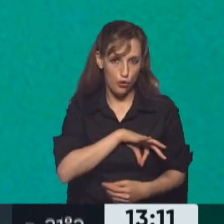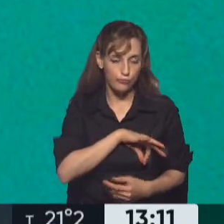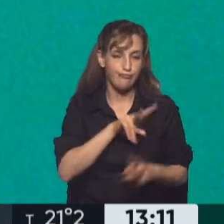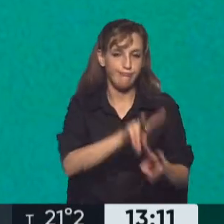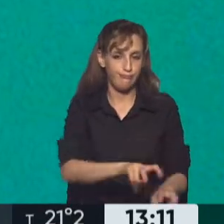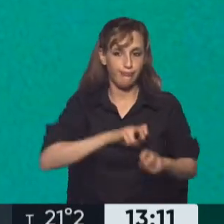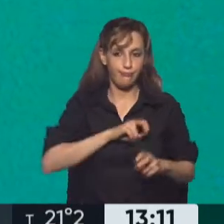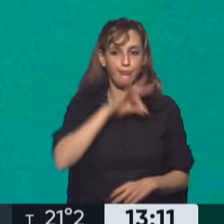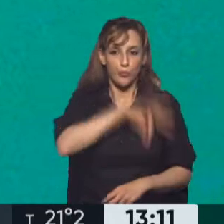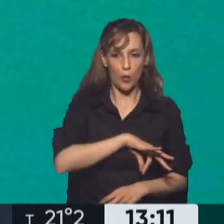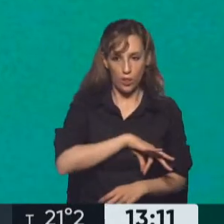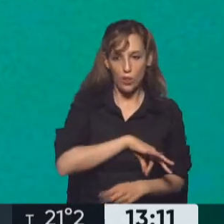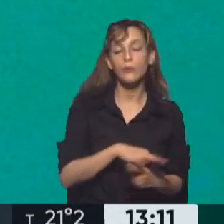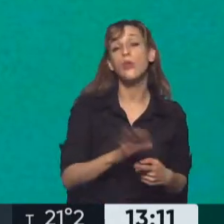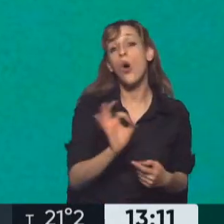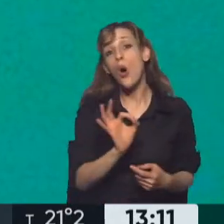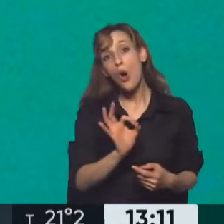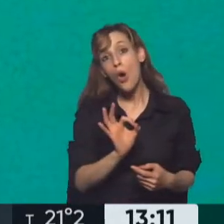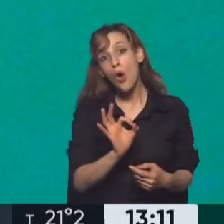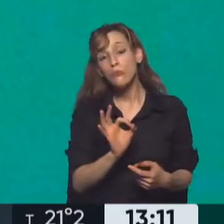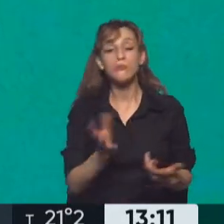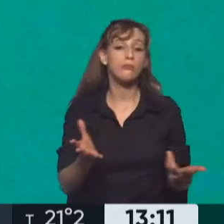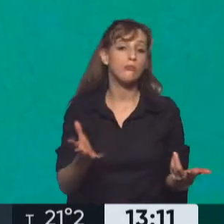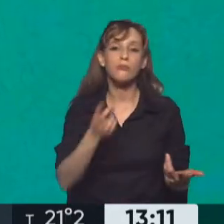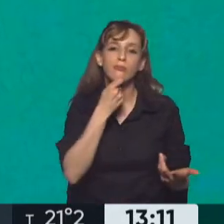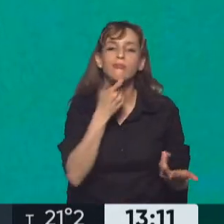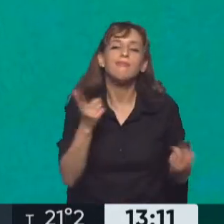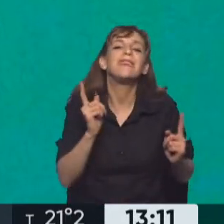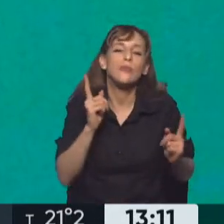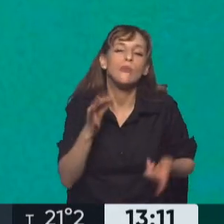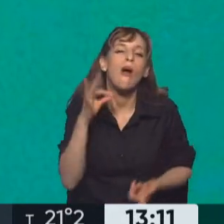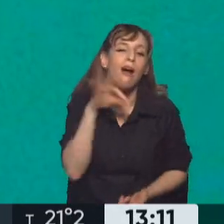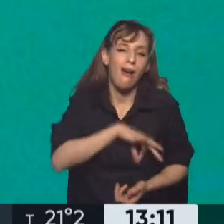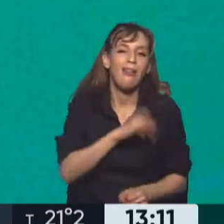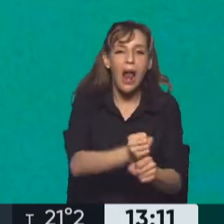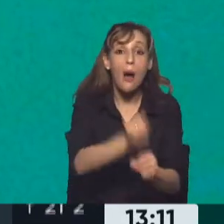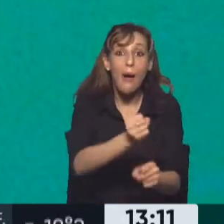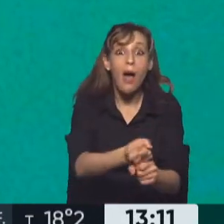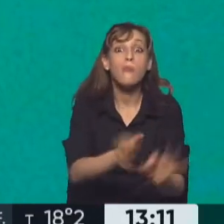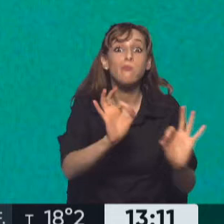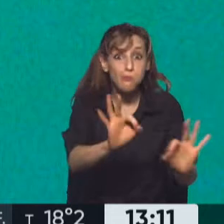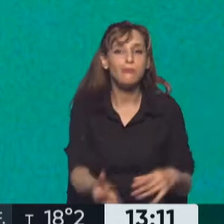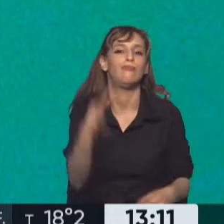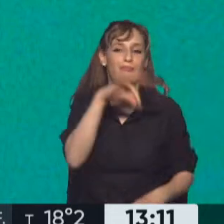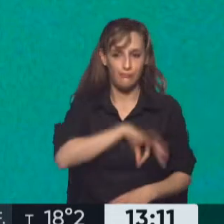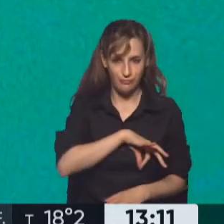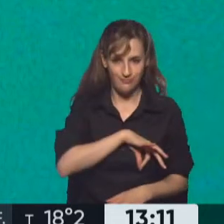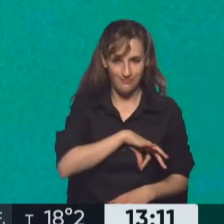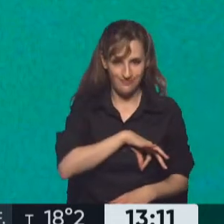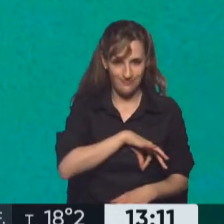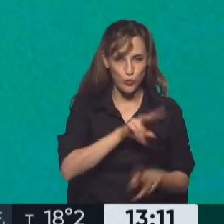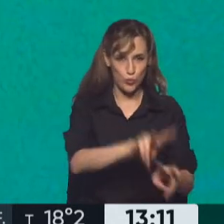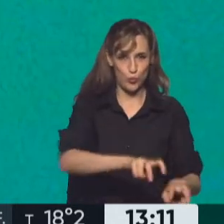un salario, un ingreso, o cobrás lo que fuera, una remuneración. Bueno, eso se considera ingreso y por ende flujo.